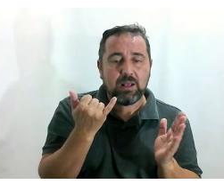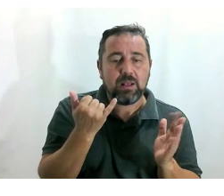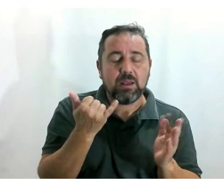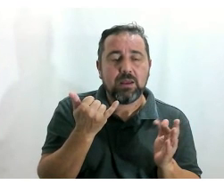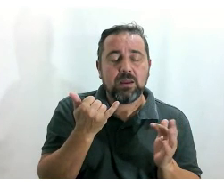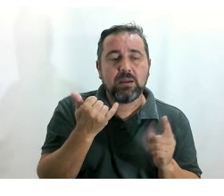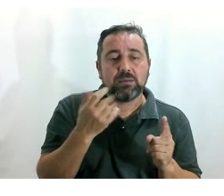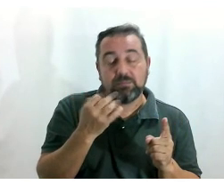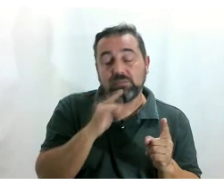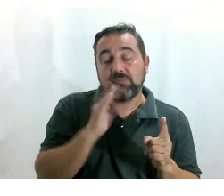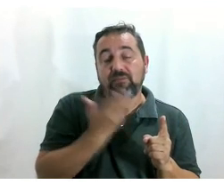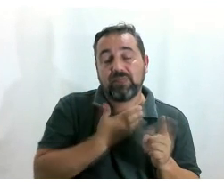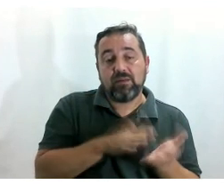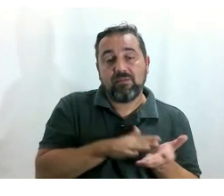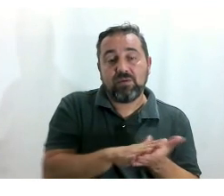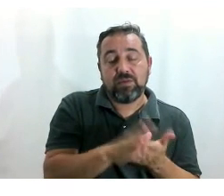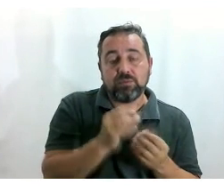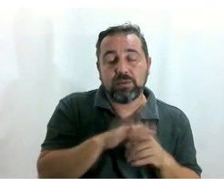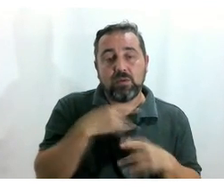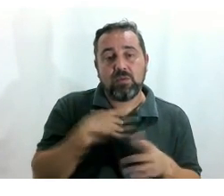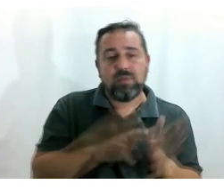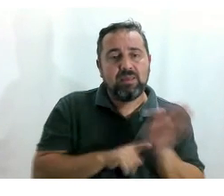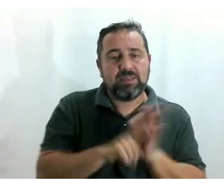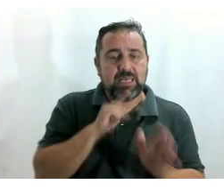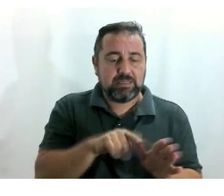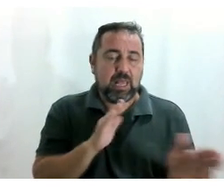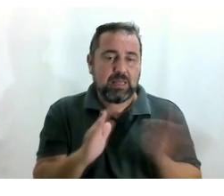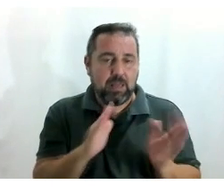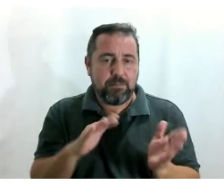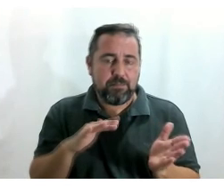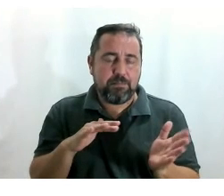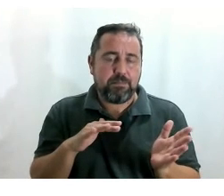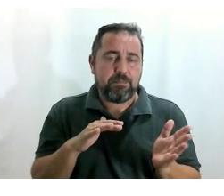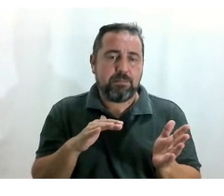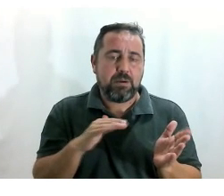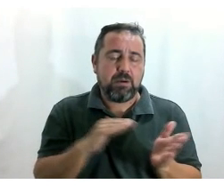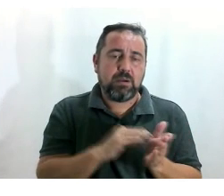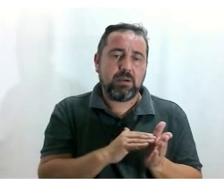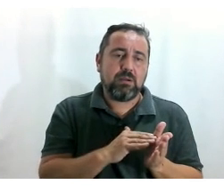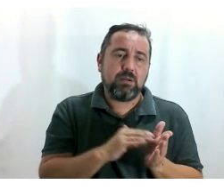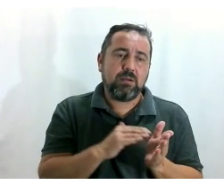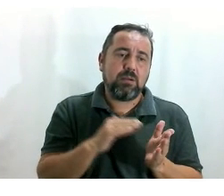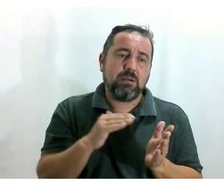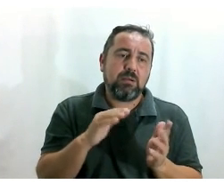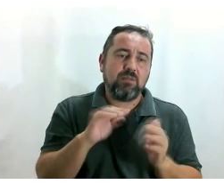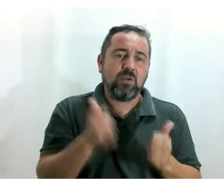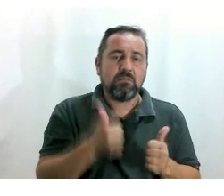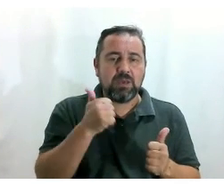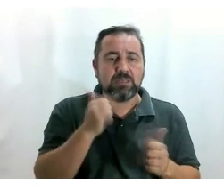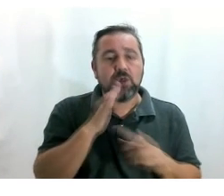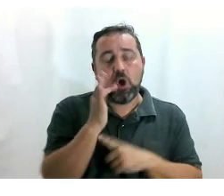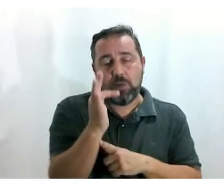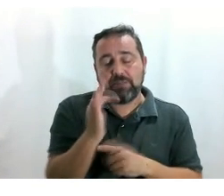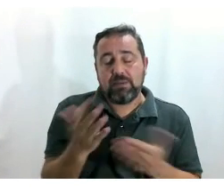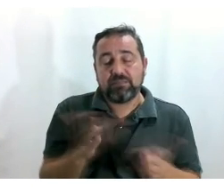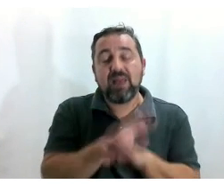condicionados para ser desarrollados en esa etapa de la manera más óptima. Y eso al